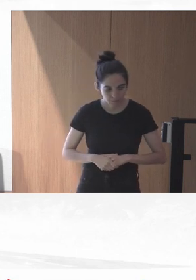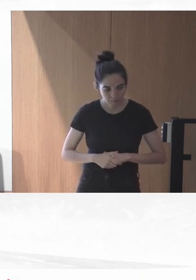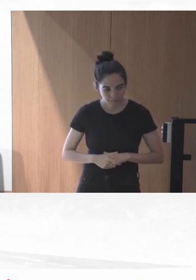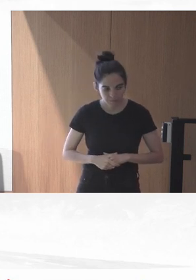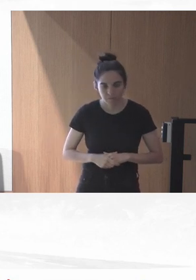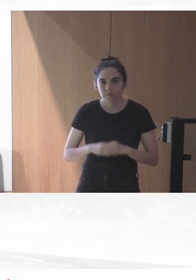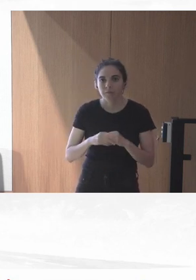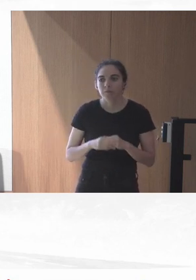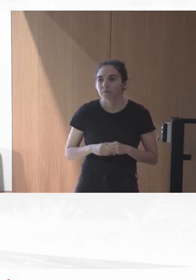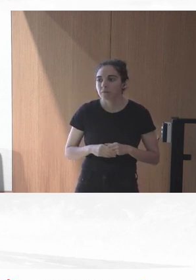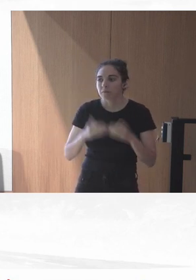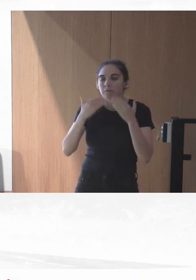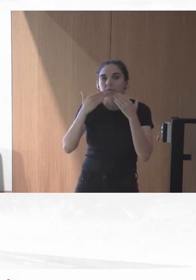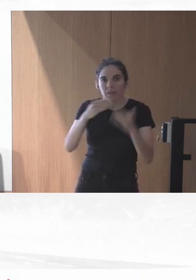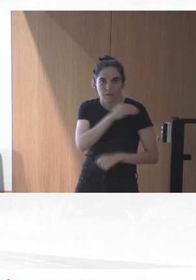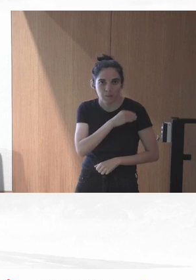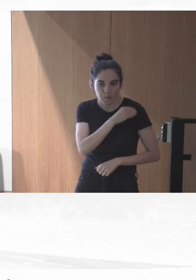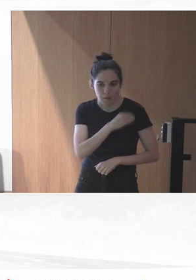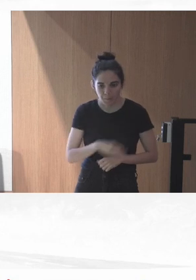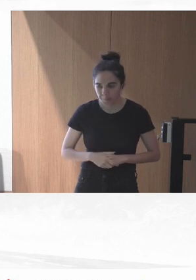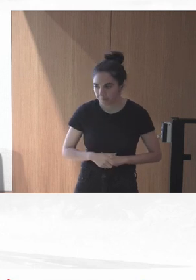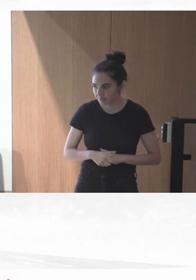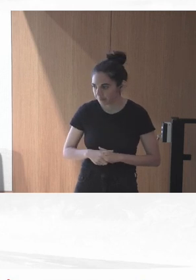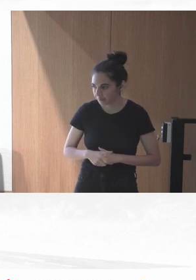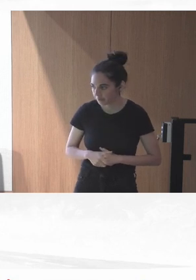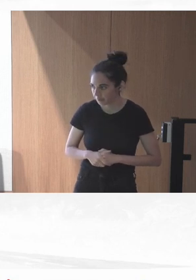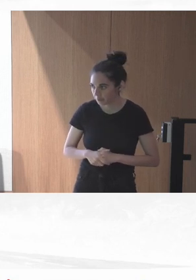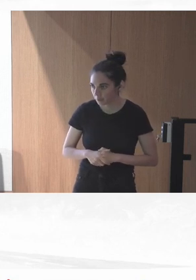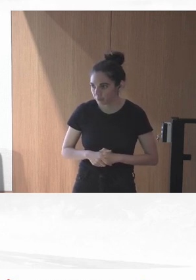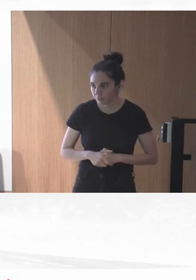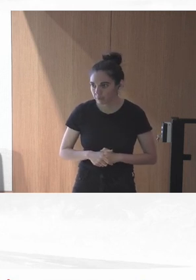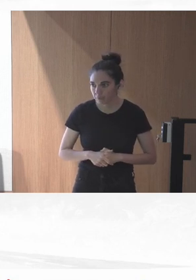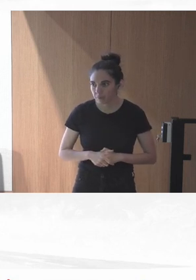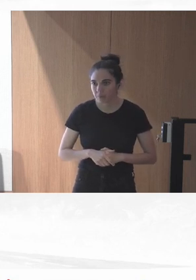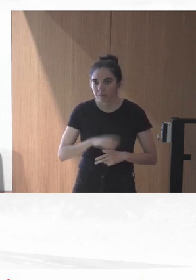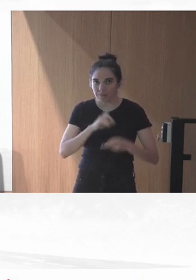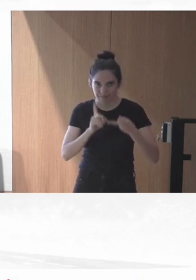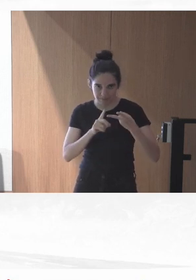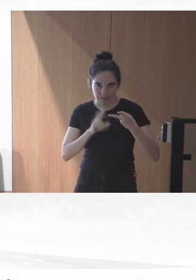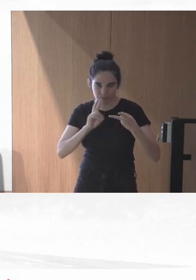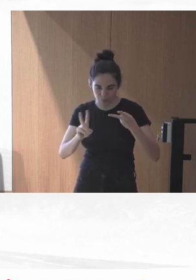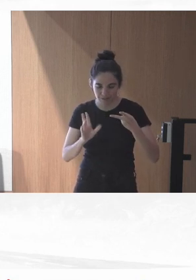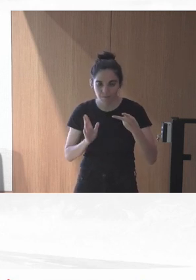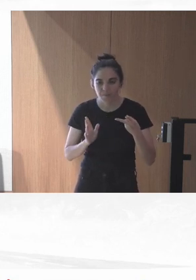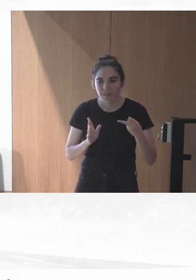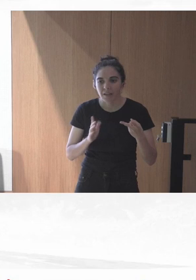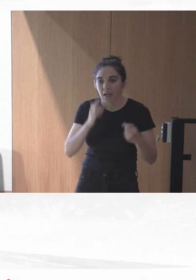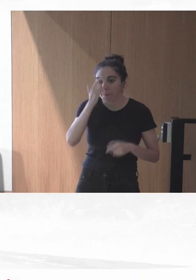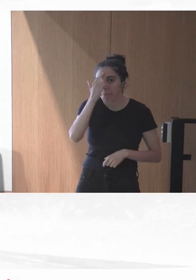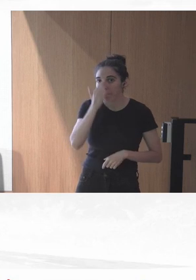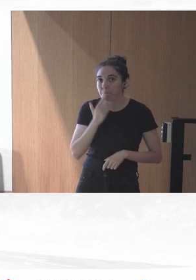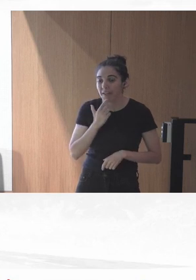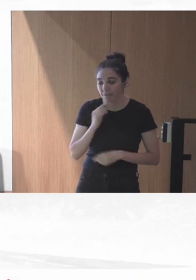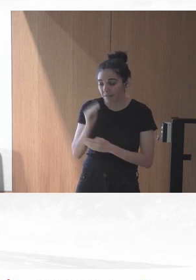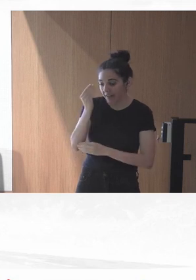Muchas gracias por la pregunta. El perfil, empiezo por la última, el perfil de la